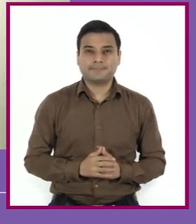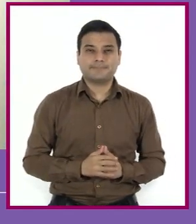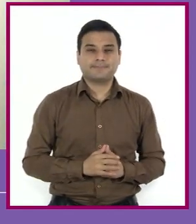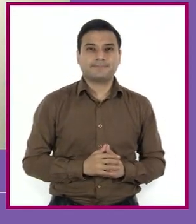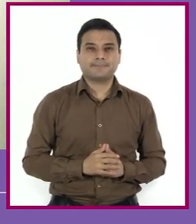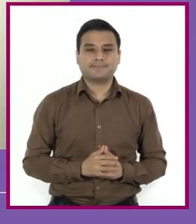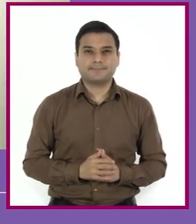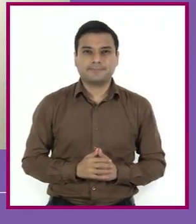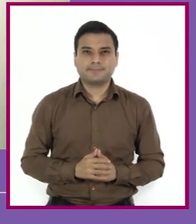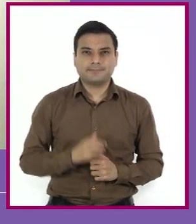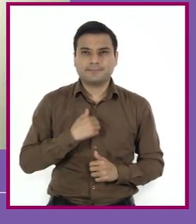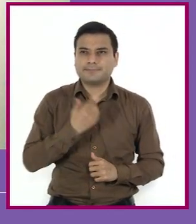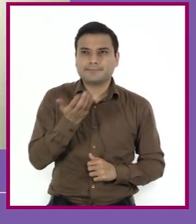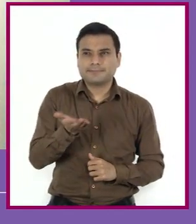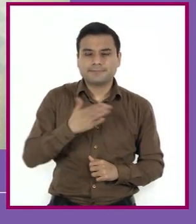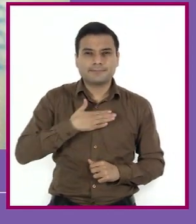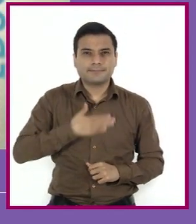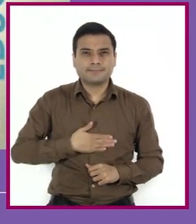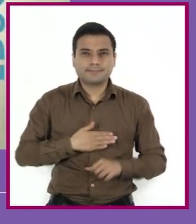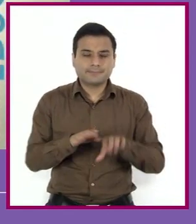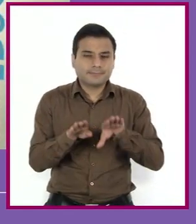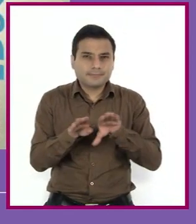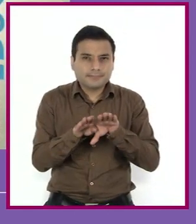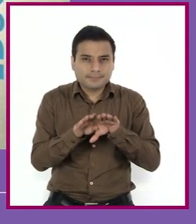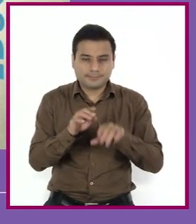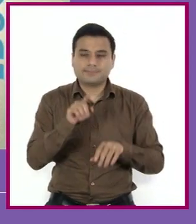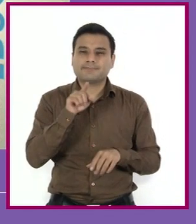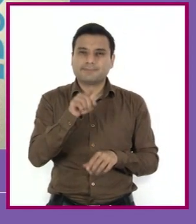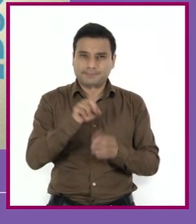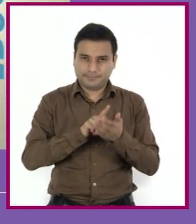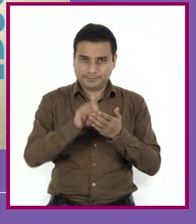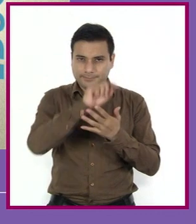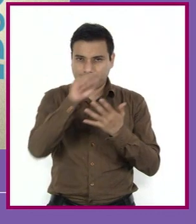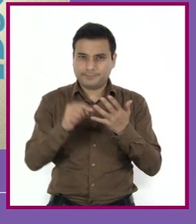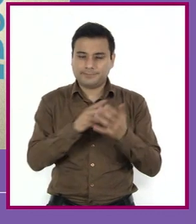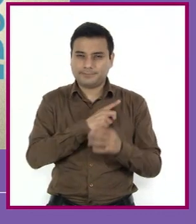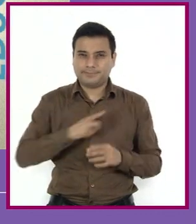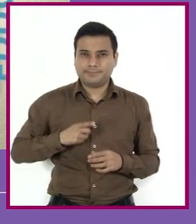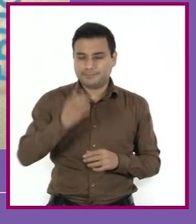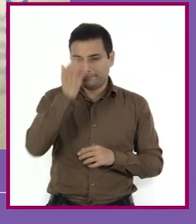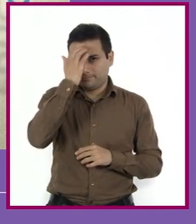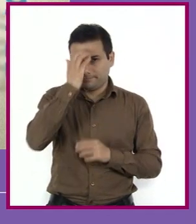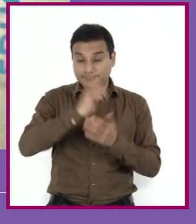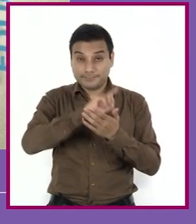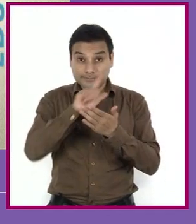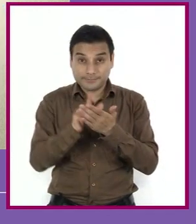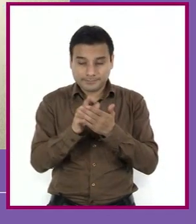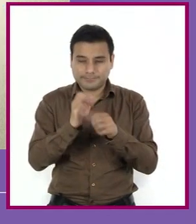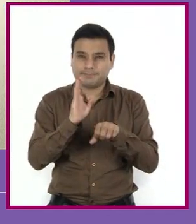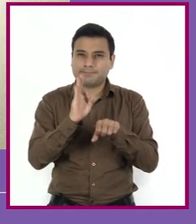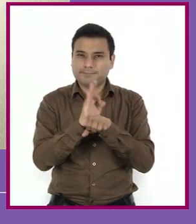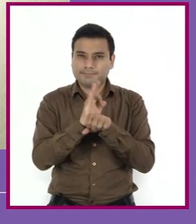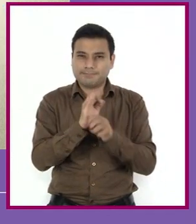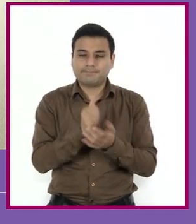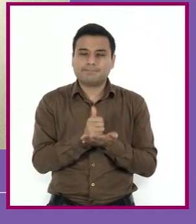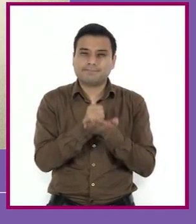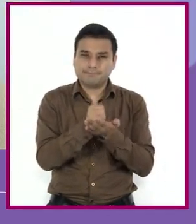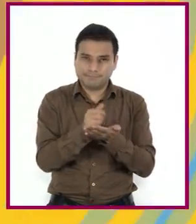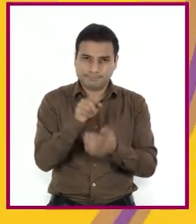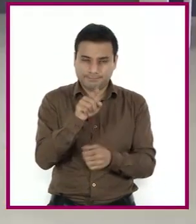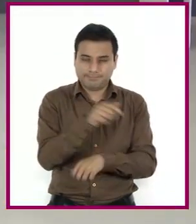Para poder pedir justicia, debes conocer tus derechos. Las leyes te protegen y brindan seguridad a tu